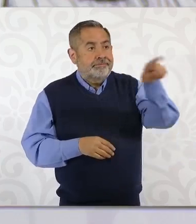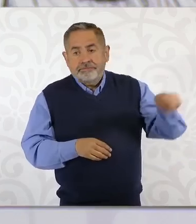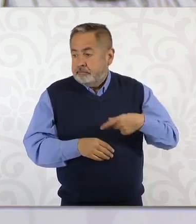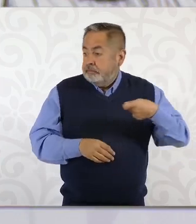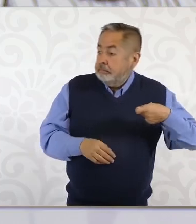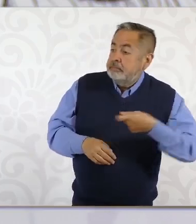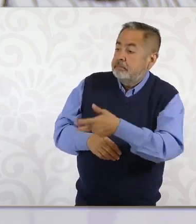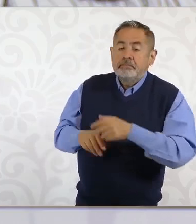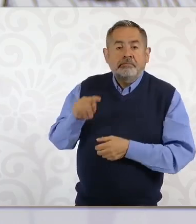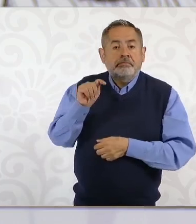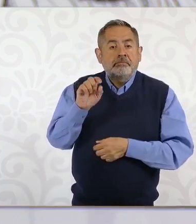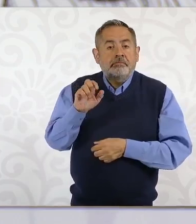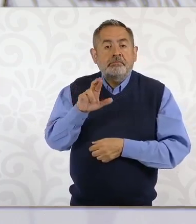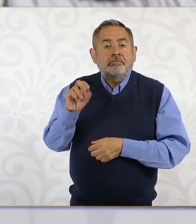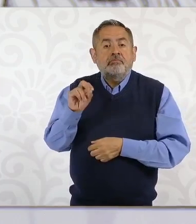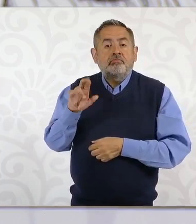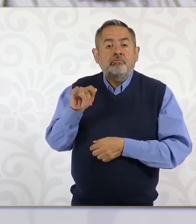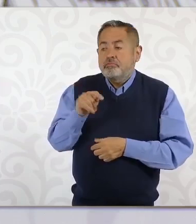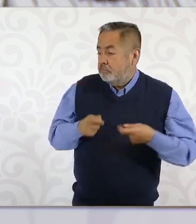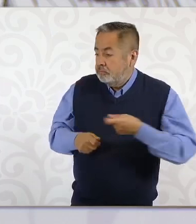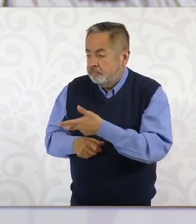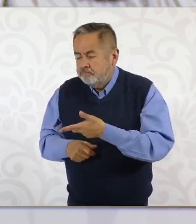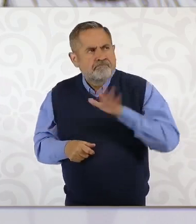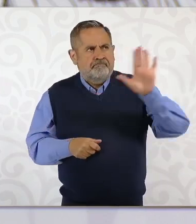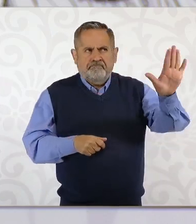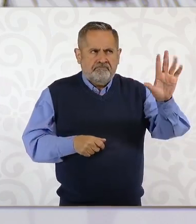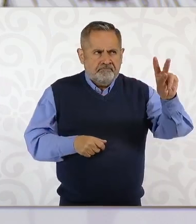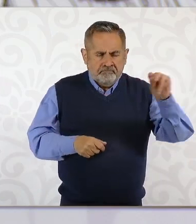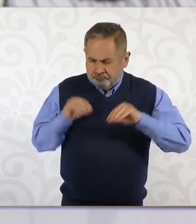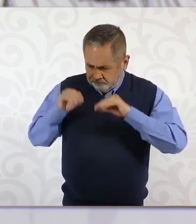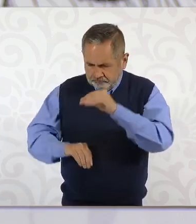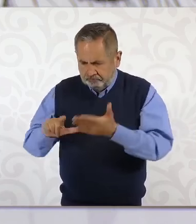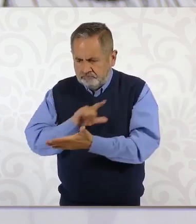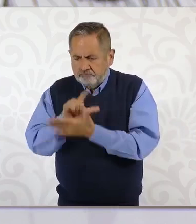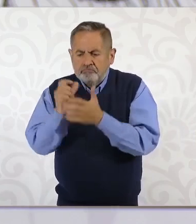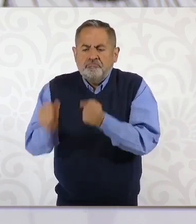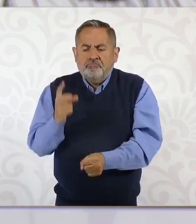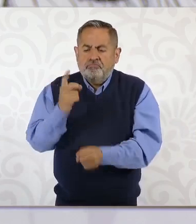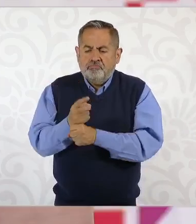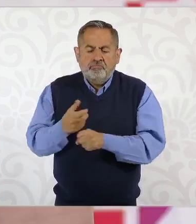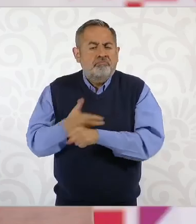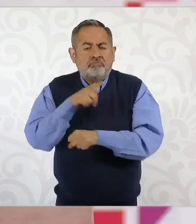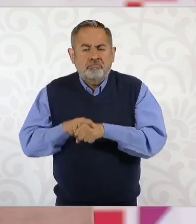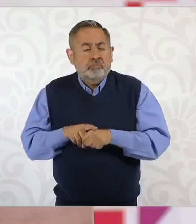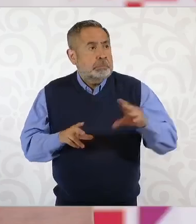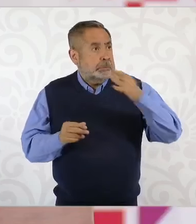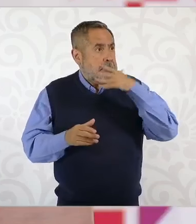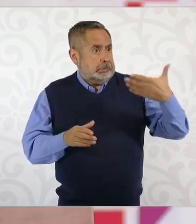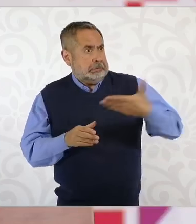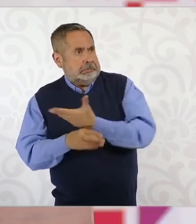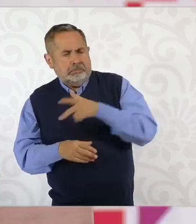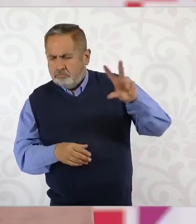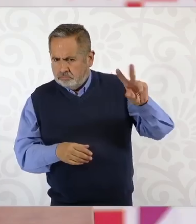nosotros modificamos la Constitución y fortalecimos la Ley de Seguridad Nacional para garantizar que los